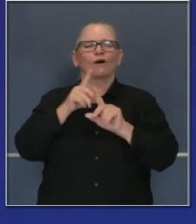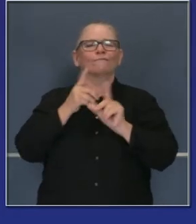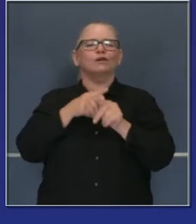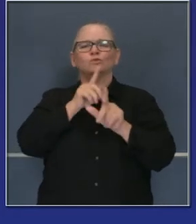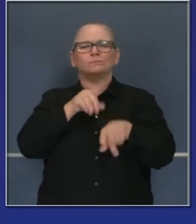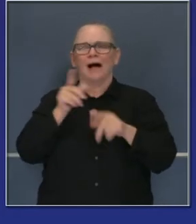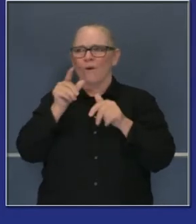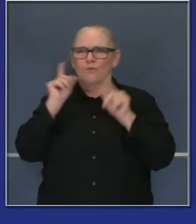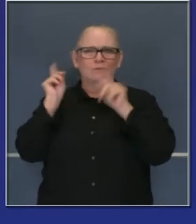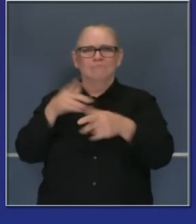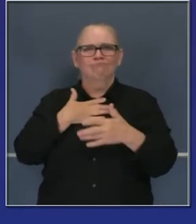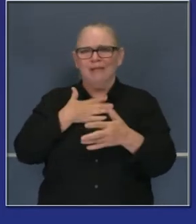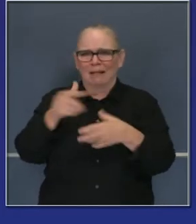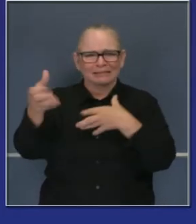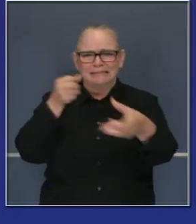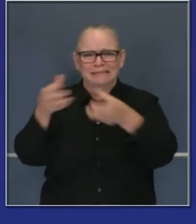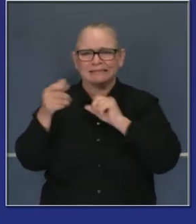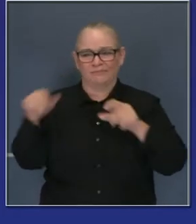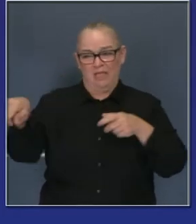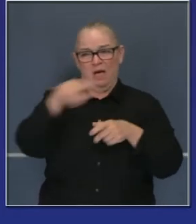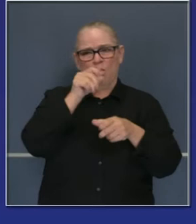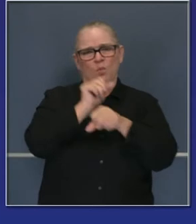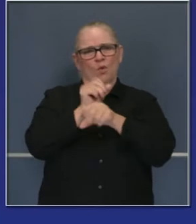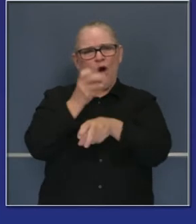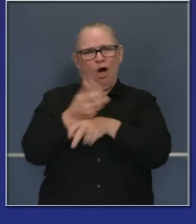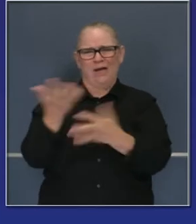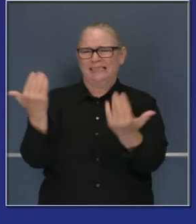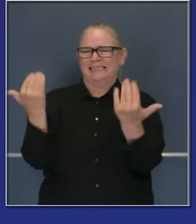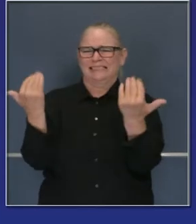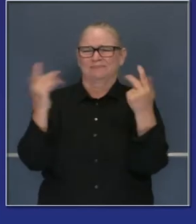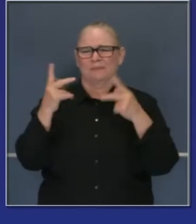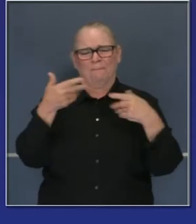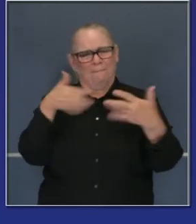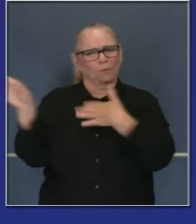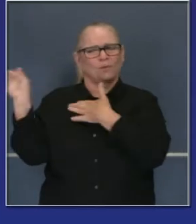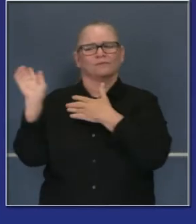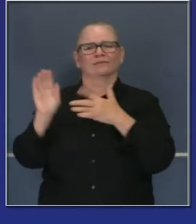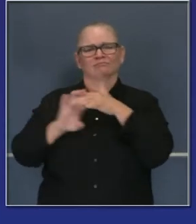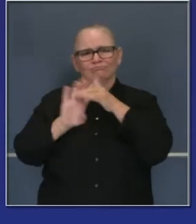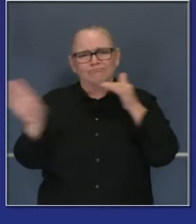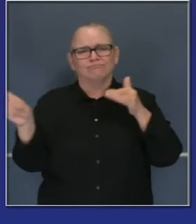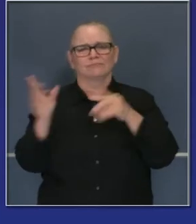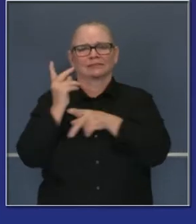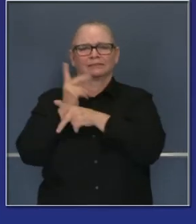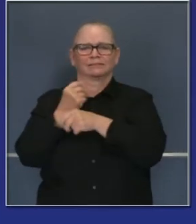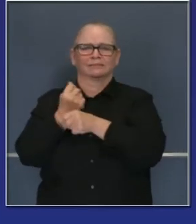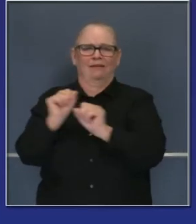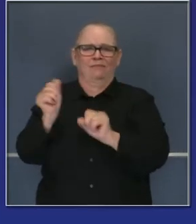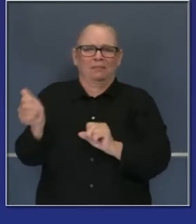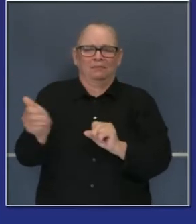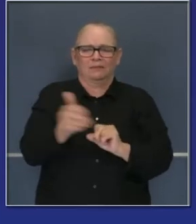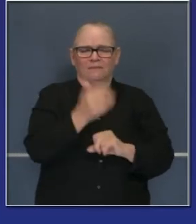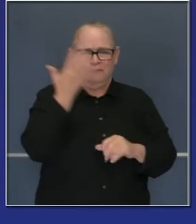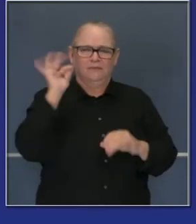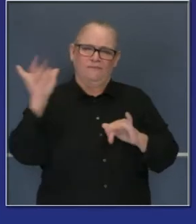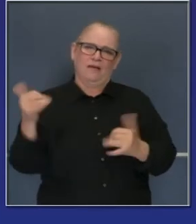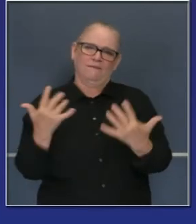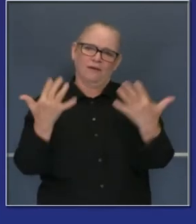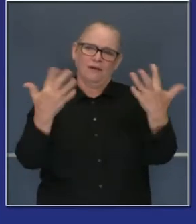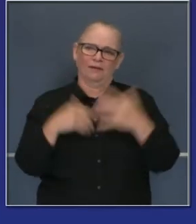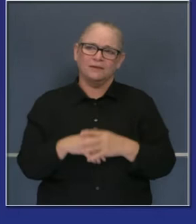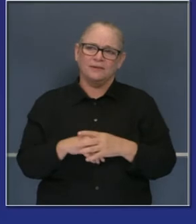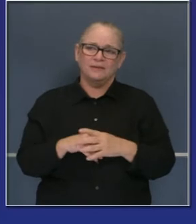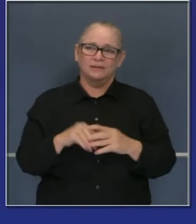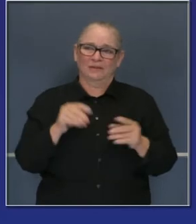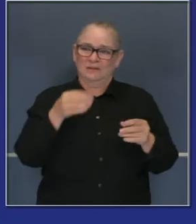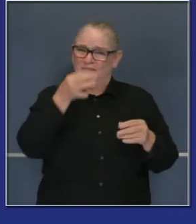locales para apoyar a la gente que está yendo a lugares más seguros al seguir ardiendo este incendio que